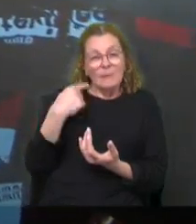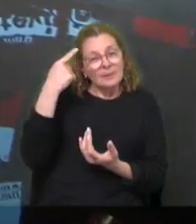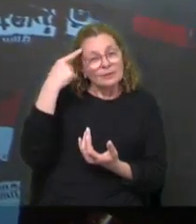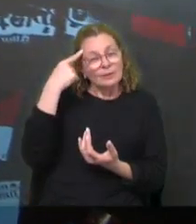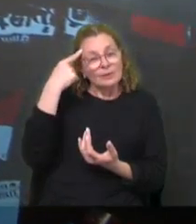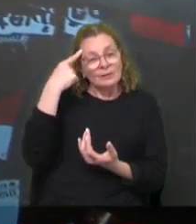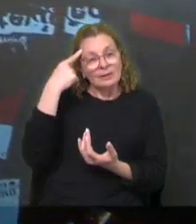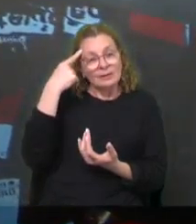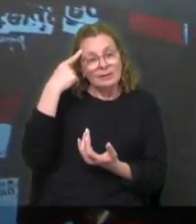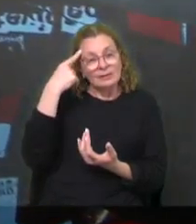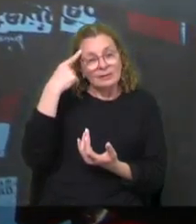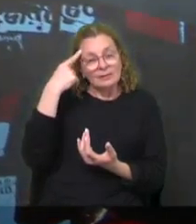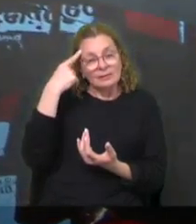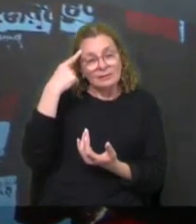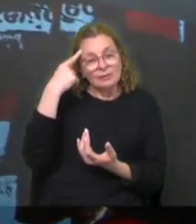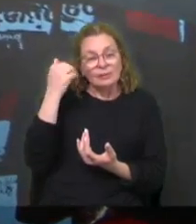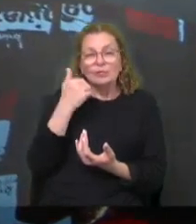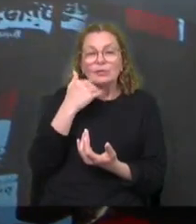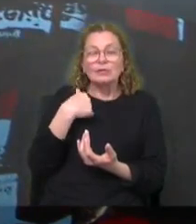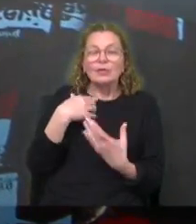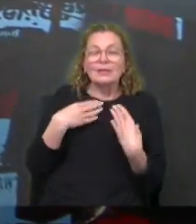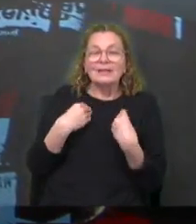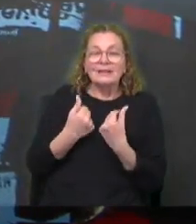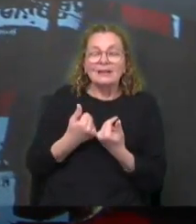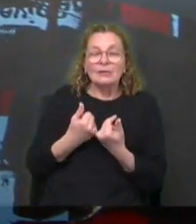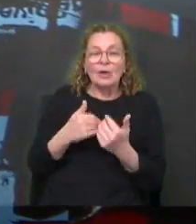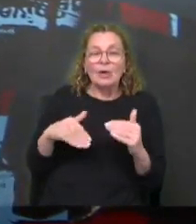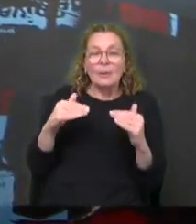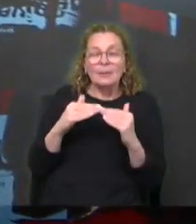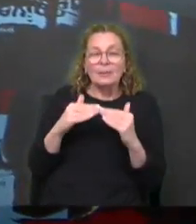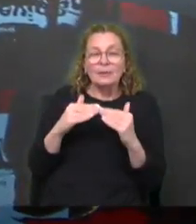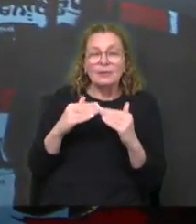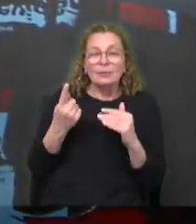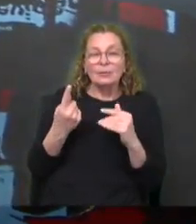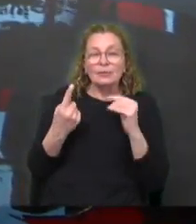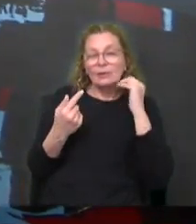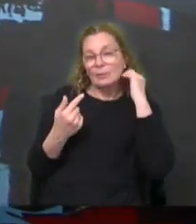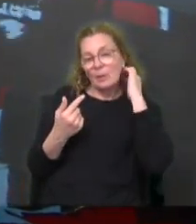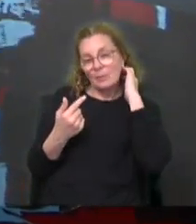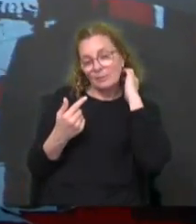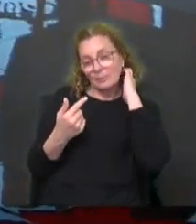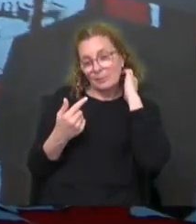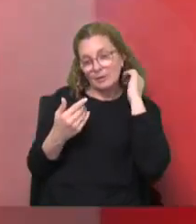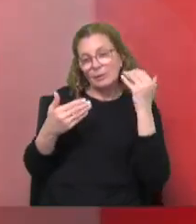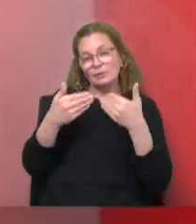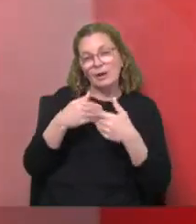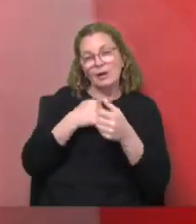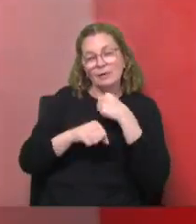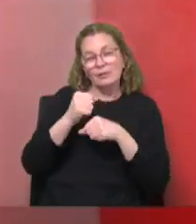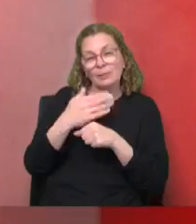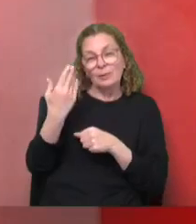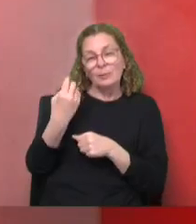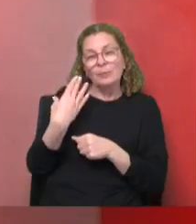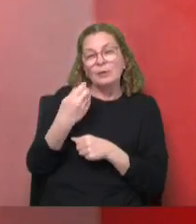un... no sé, yo sigo sintiendo lo mismo que... una cosa que ustedes me preguntaron el año pasado, por